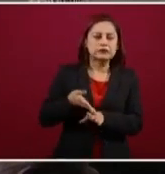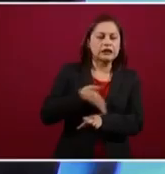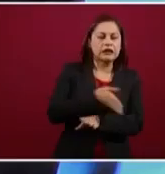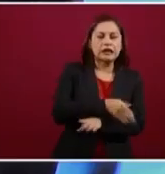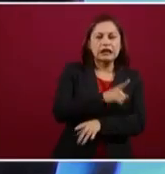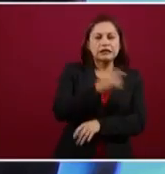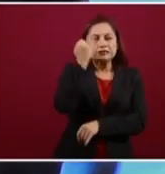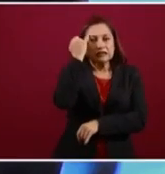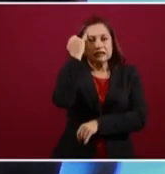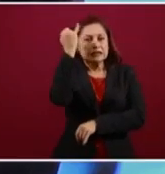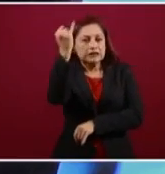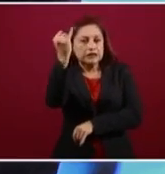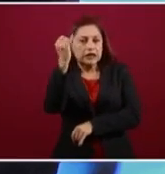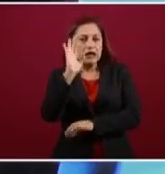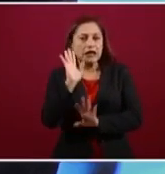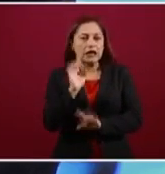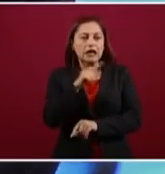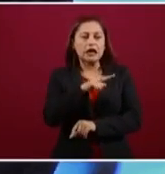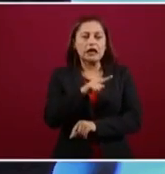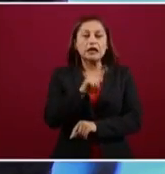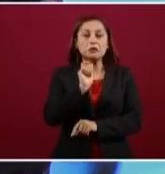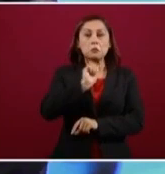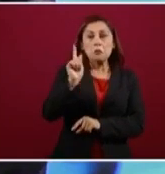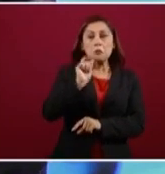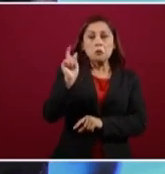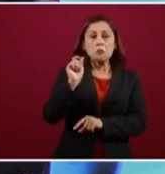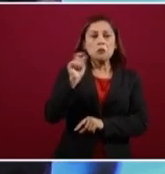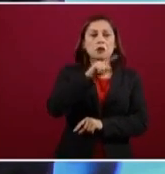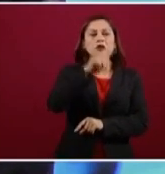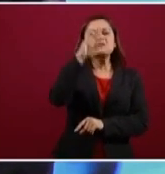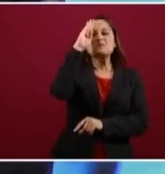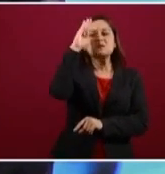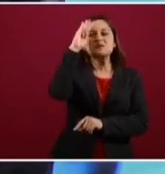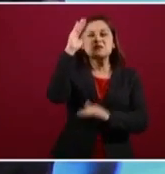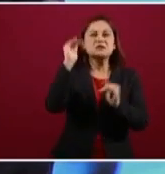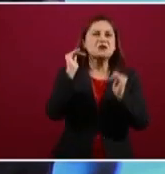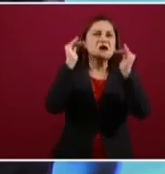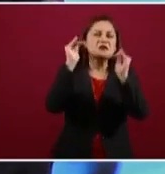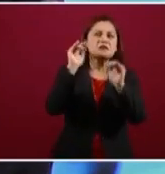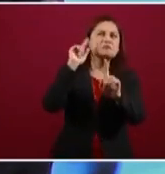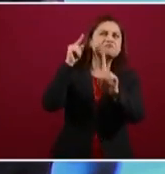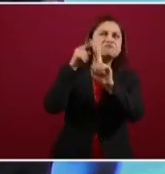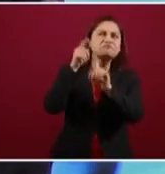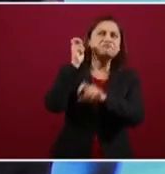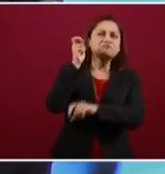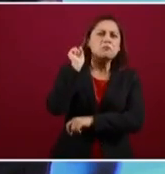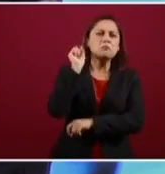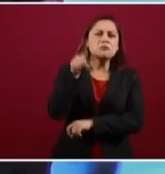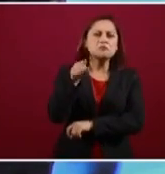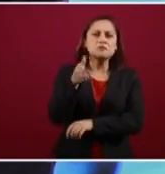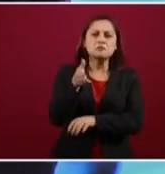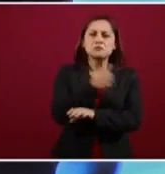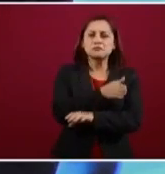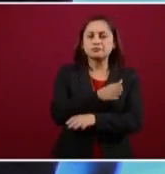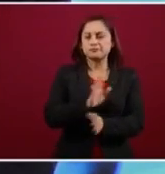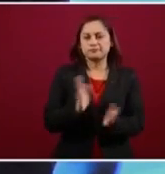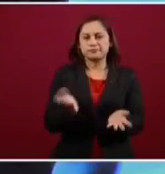Ellos nada más apuestan a lo de arriba, incluso